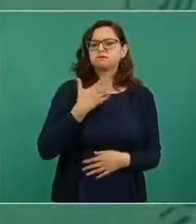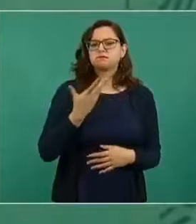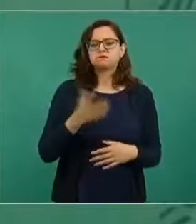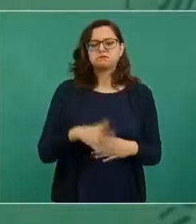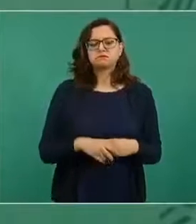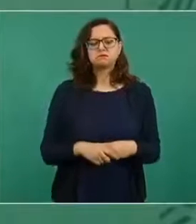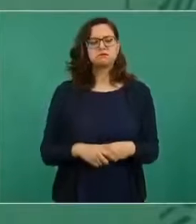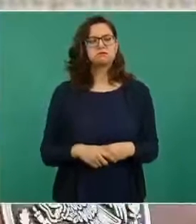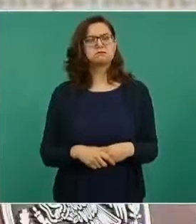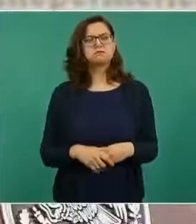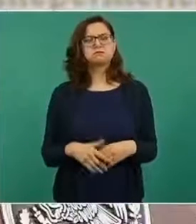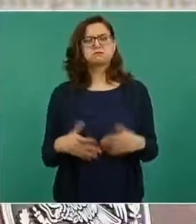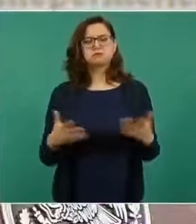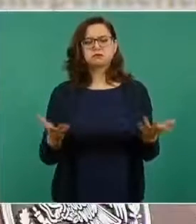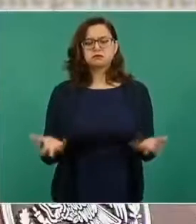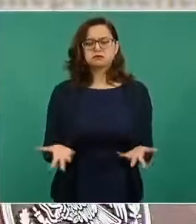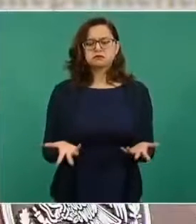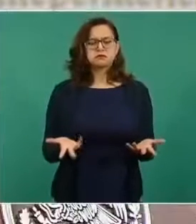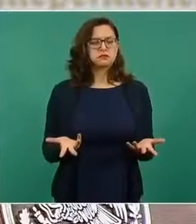conferencia, un encuentro